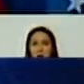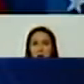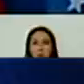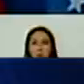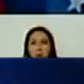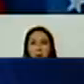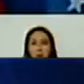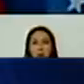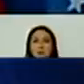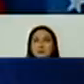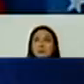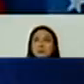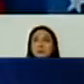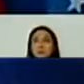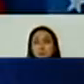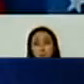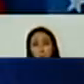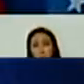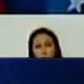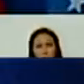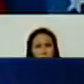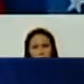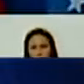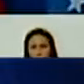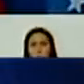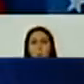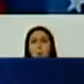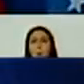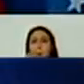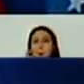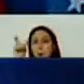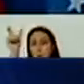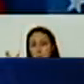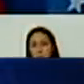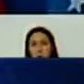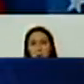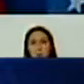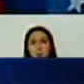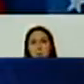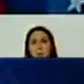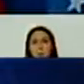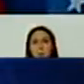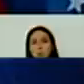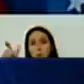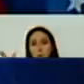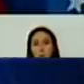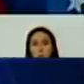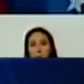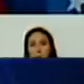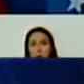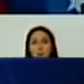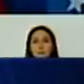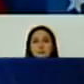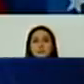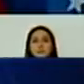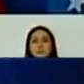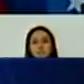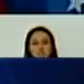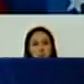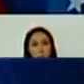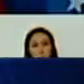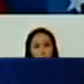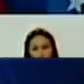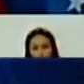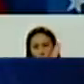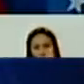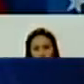En tal sentido, los ciudadanos fueron identificados como Juan Carlos Bracho Lugo y Benito Rafael Fonseca Álvarez. Fueron presentados